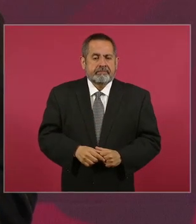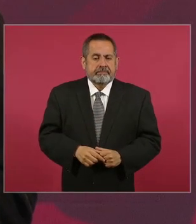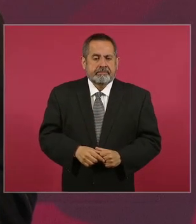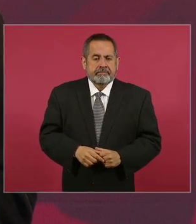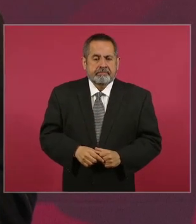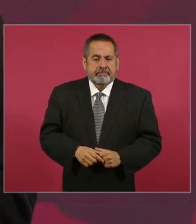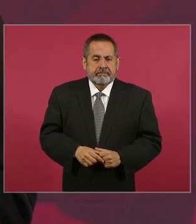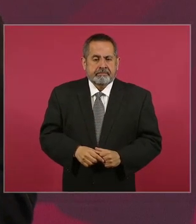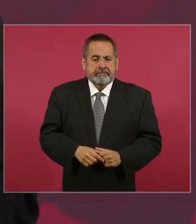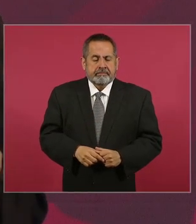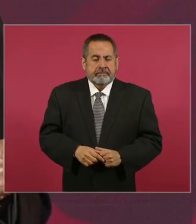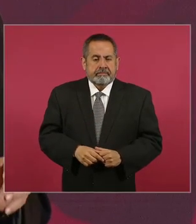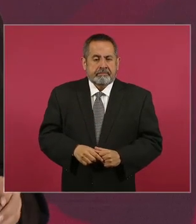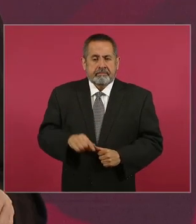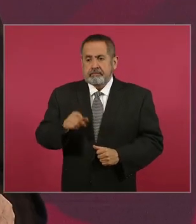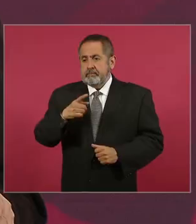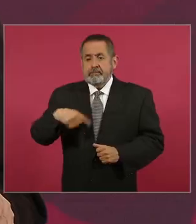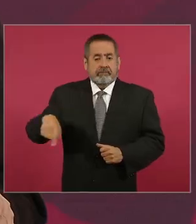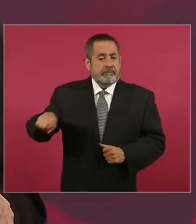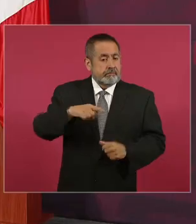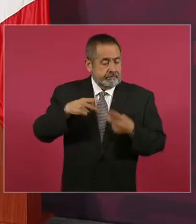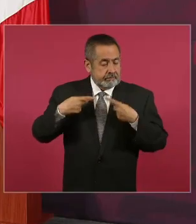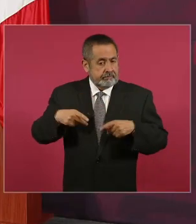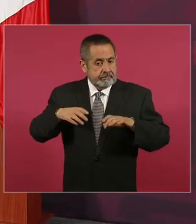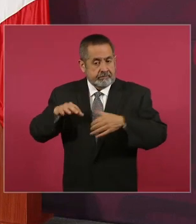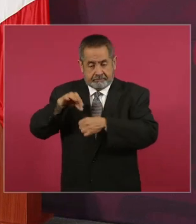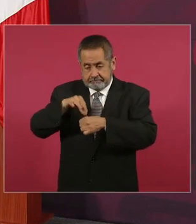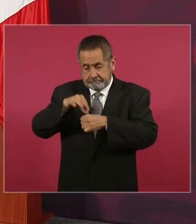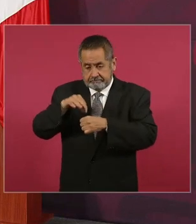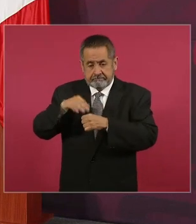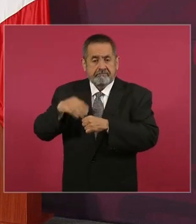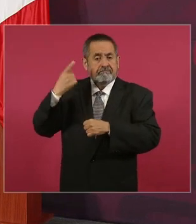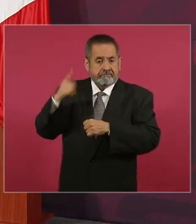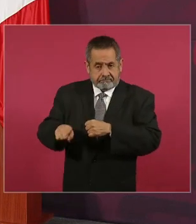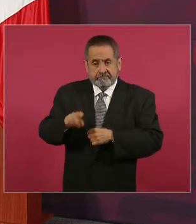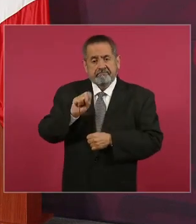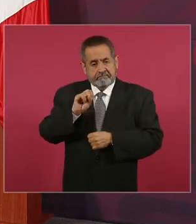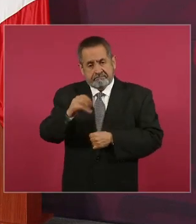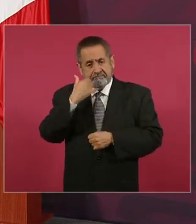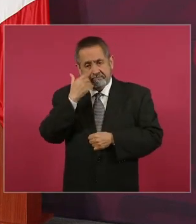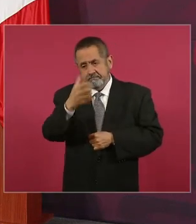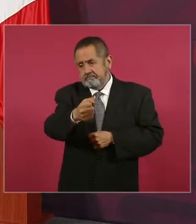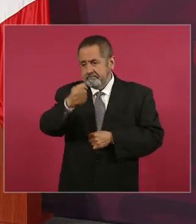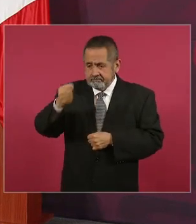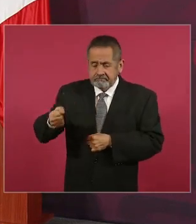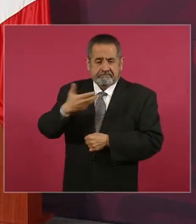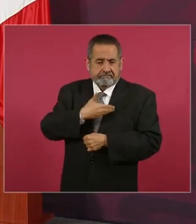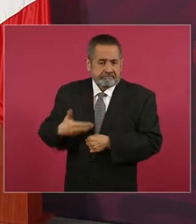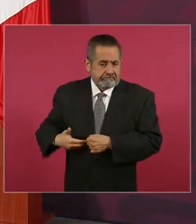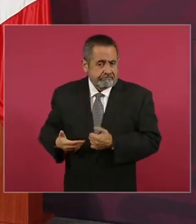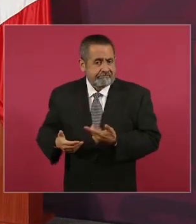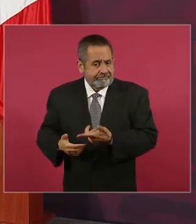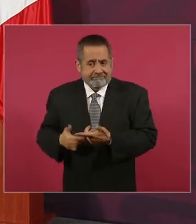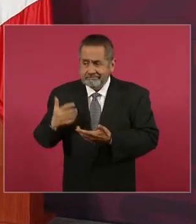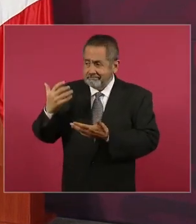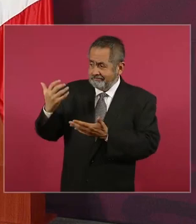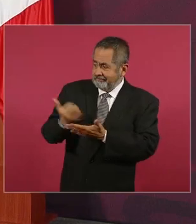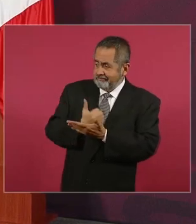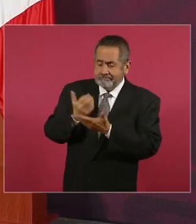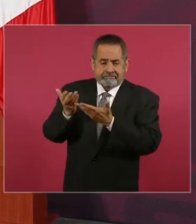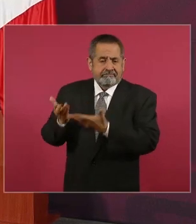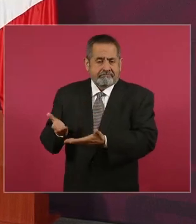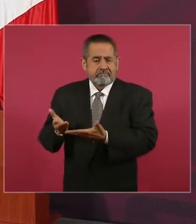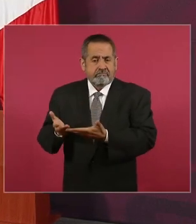el mandato de los ciudadanos y que quien gana de